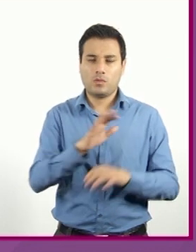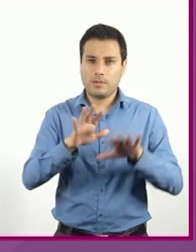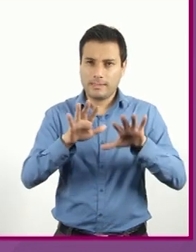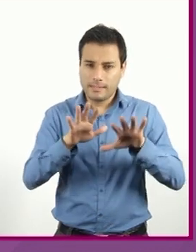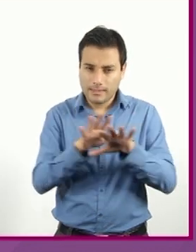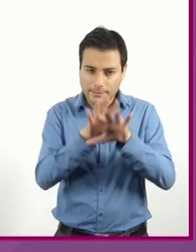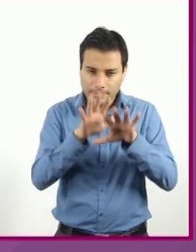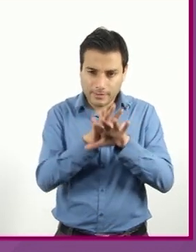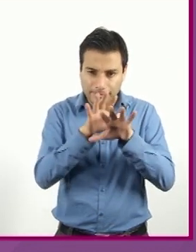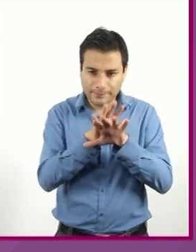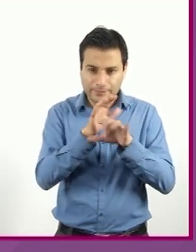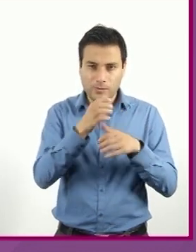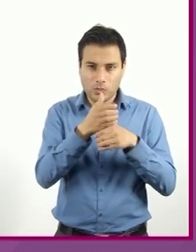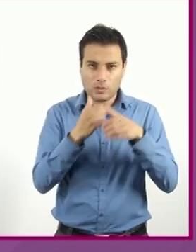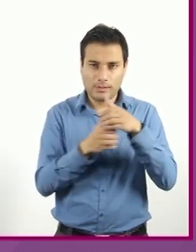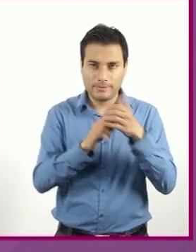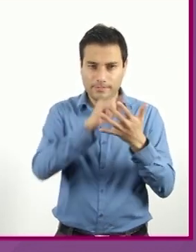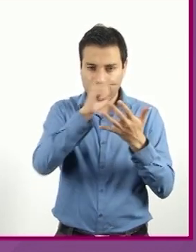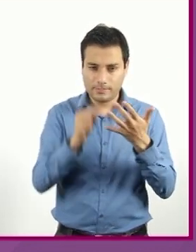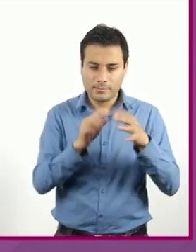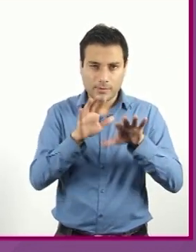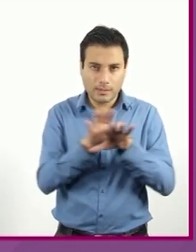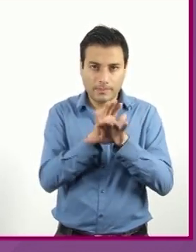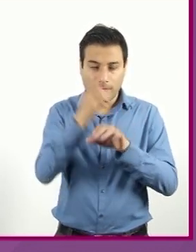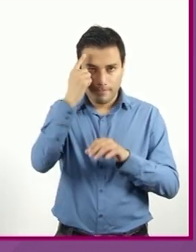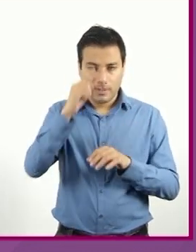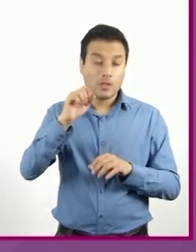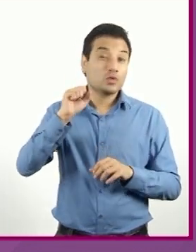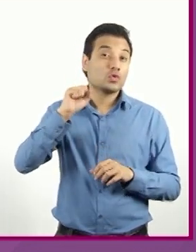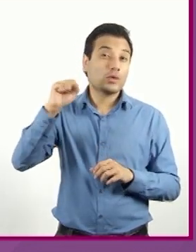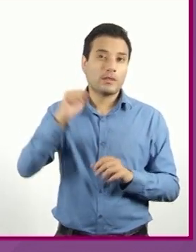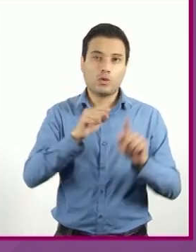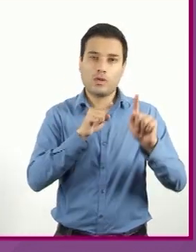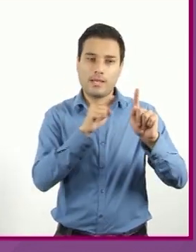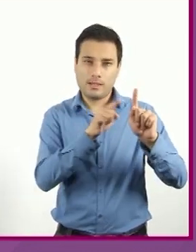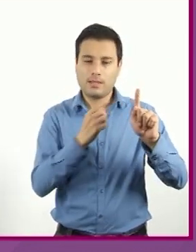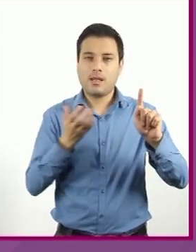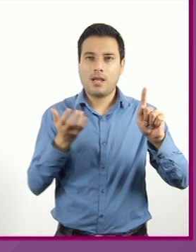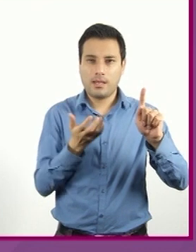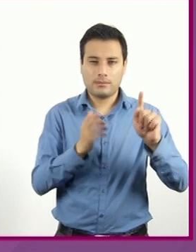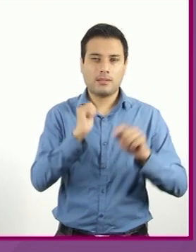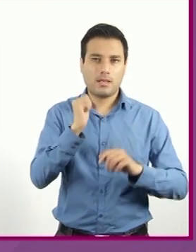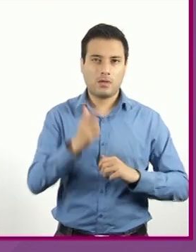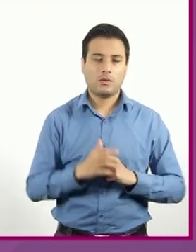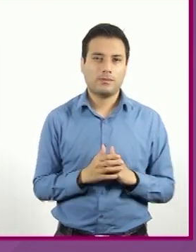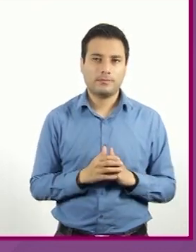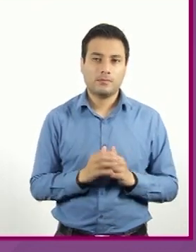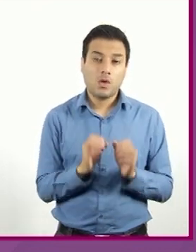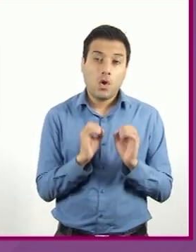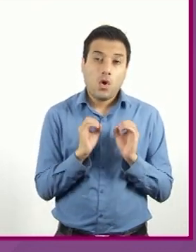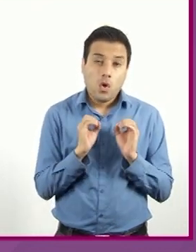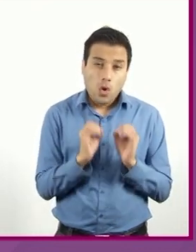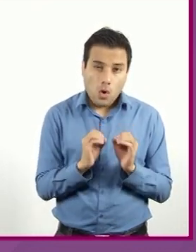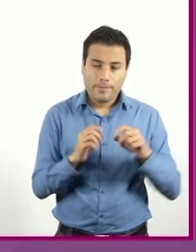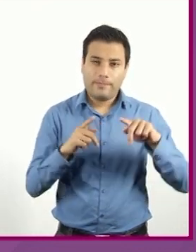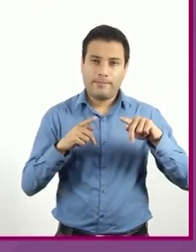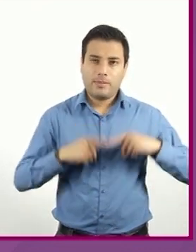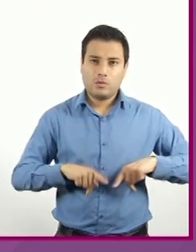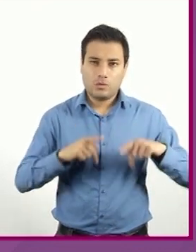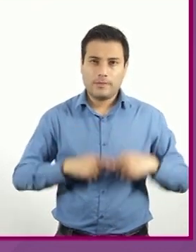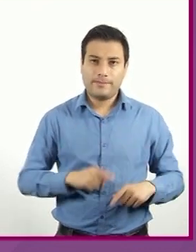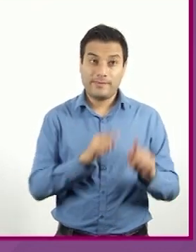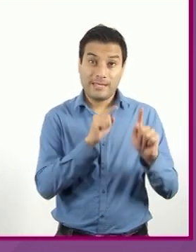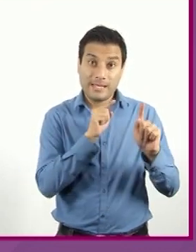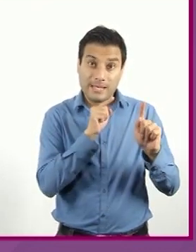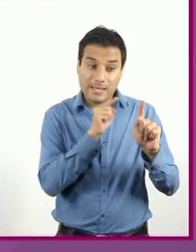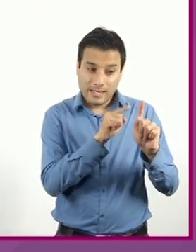enunciado y sus elementos para que el sujeto sea el que realice la acción o el sujeto reciba la acción